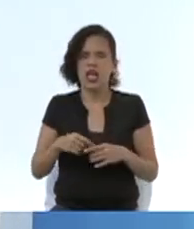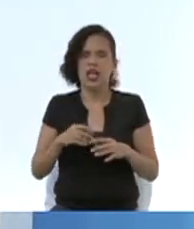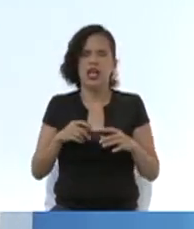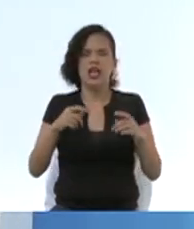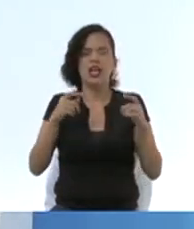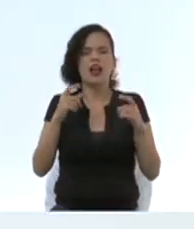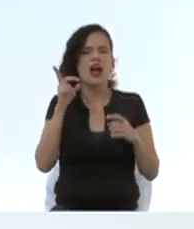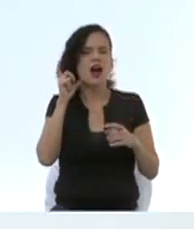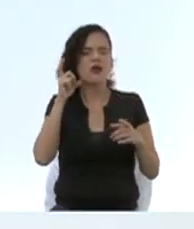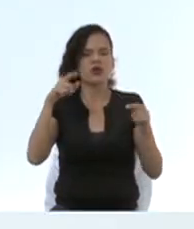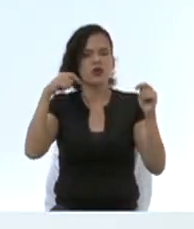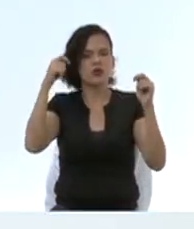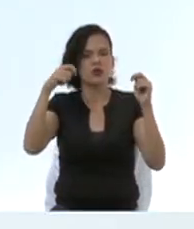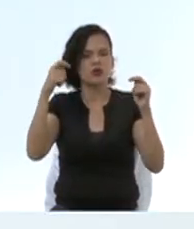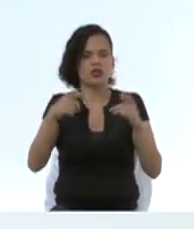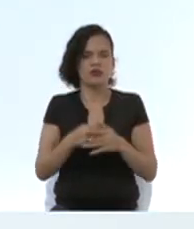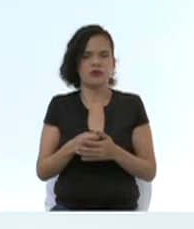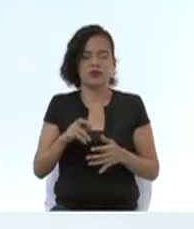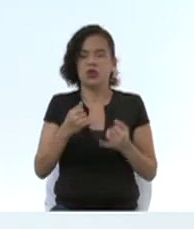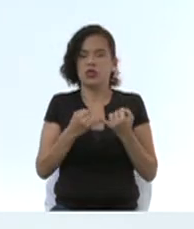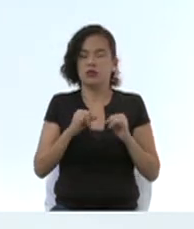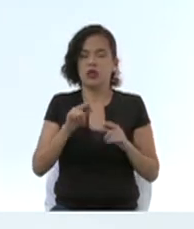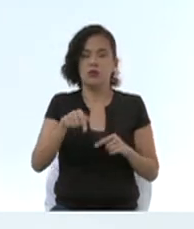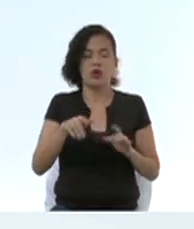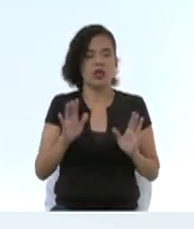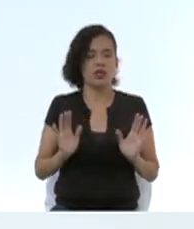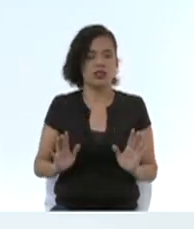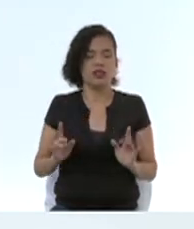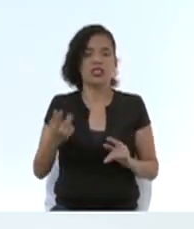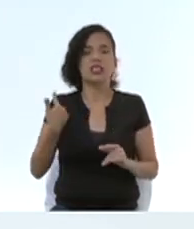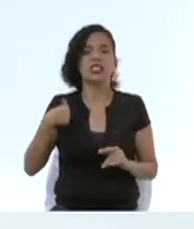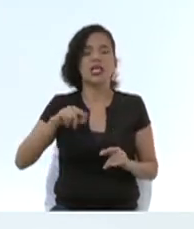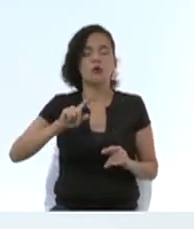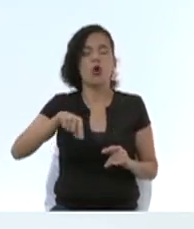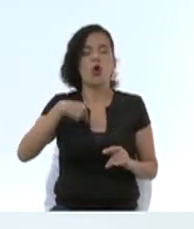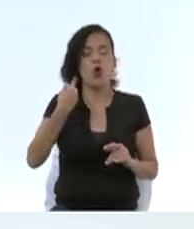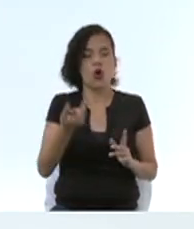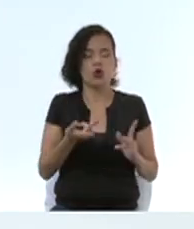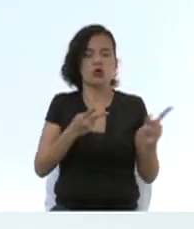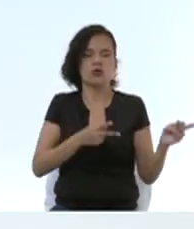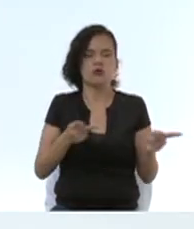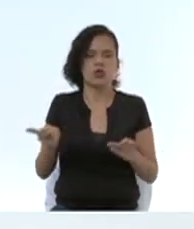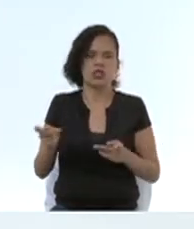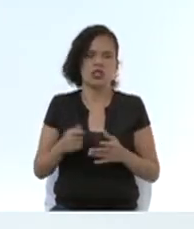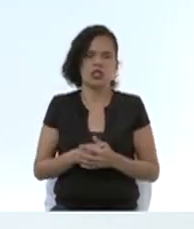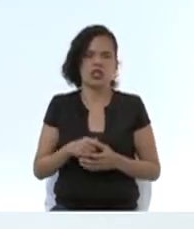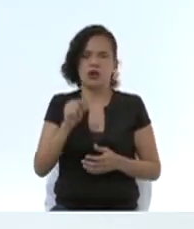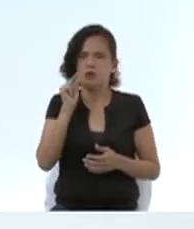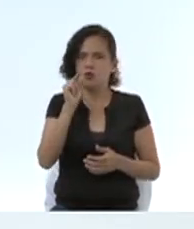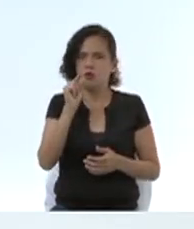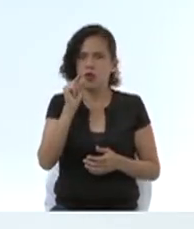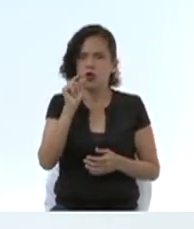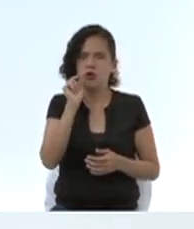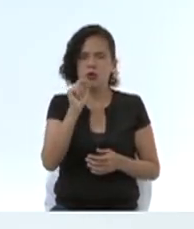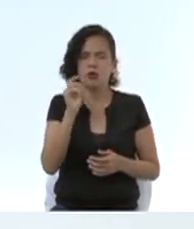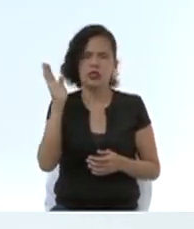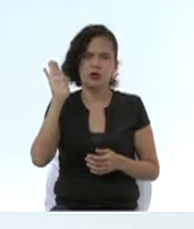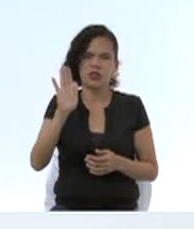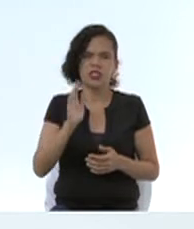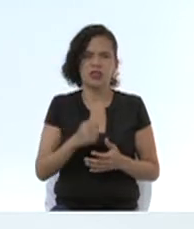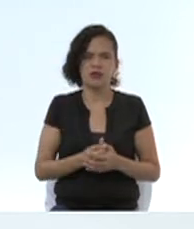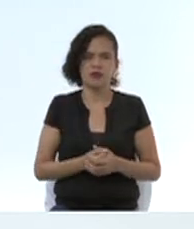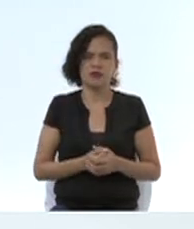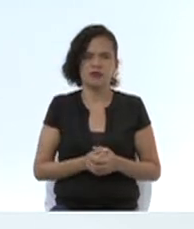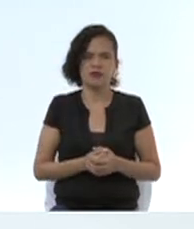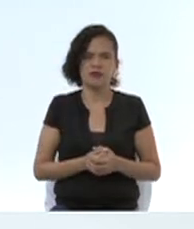audiovisual. Exacto, pero fíjate que no terminamos aquí, Julio. Ajá. Tenemos otro invitado que en pocos momentos estará con nosotros.